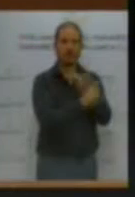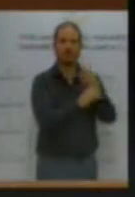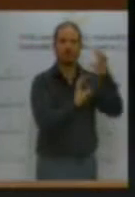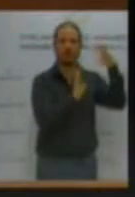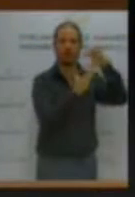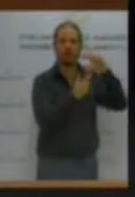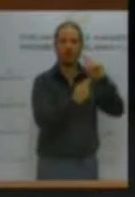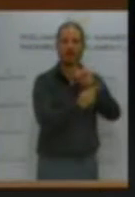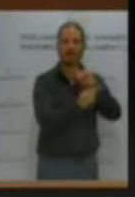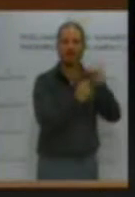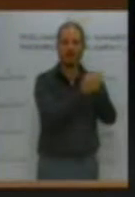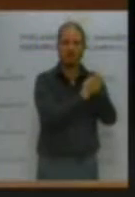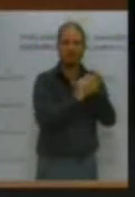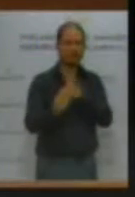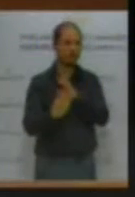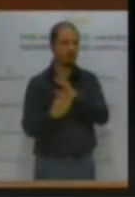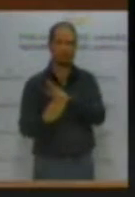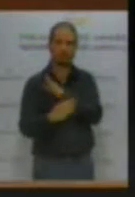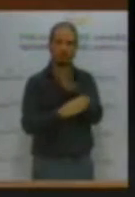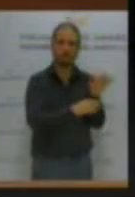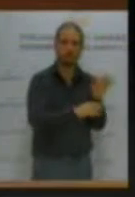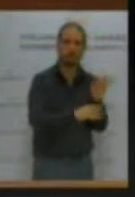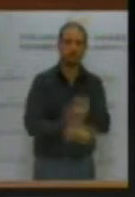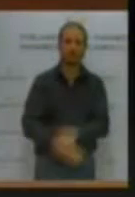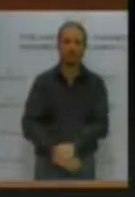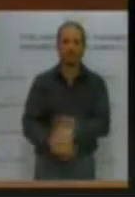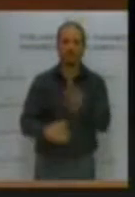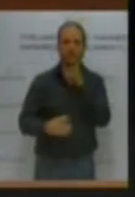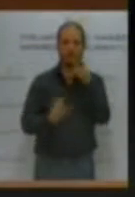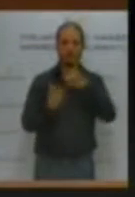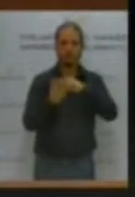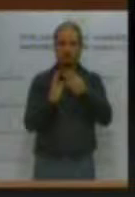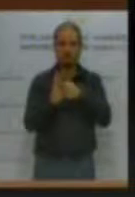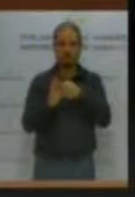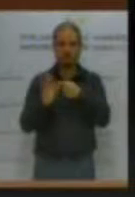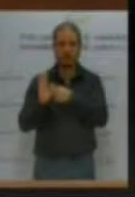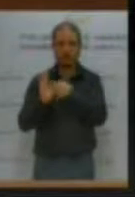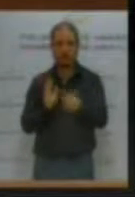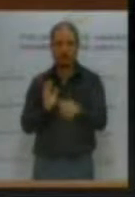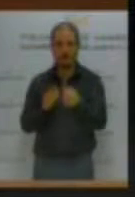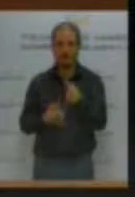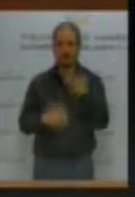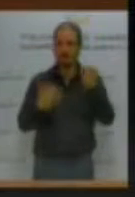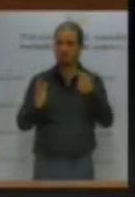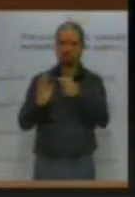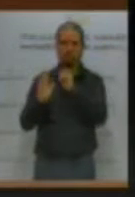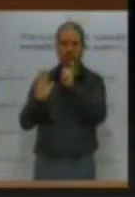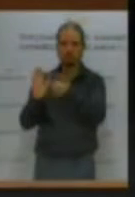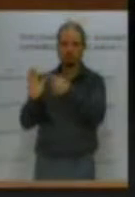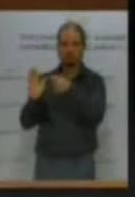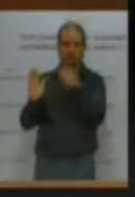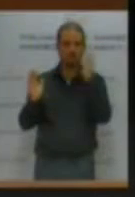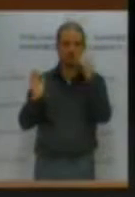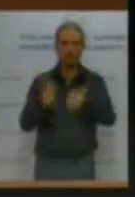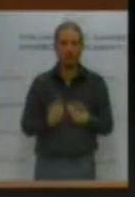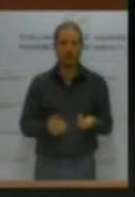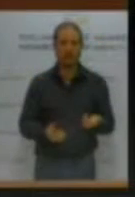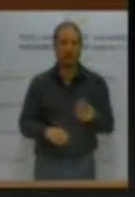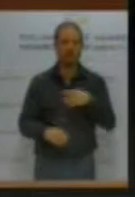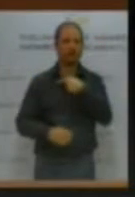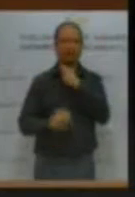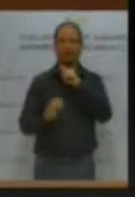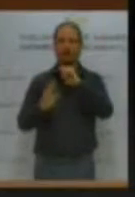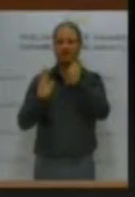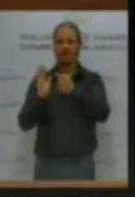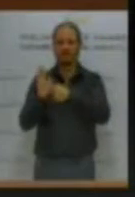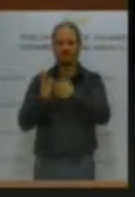tal y como el plan de residuos indicaba. Cuestiones que brillan por su ausencia en esta ley. Esta ley no regula